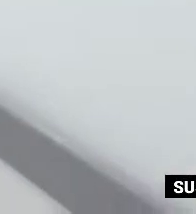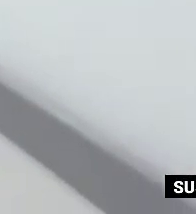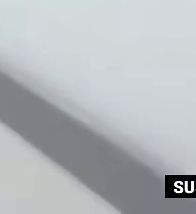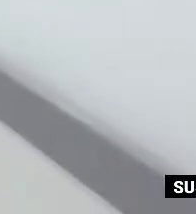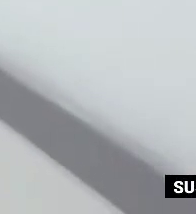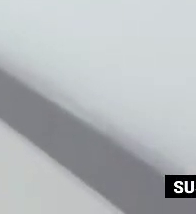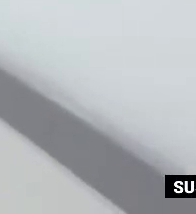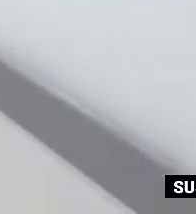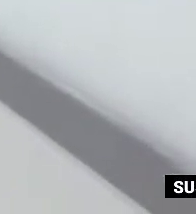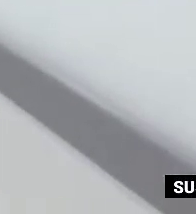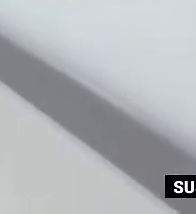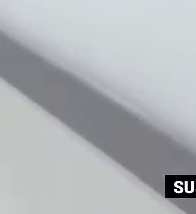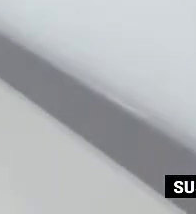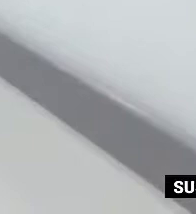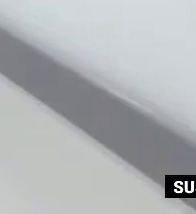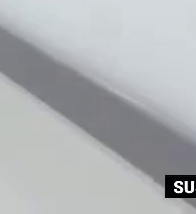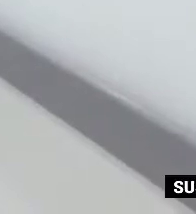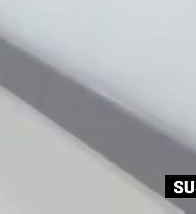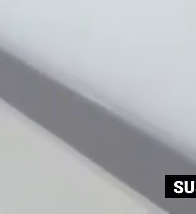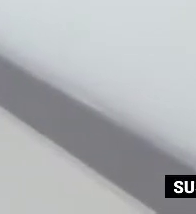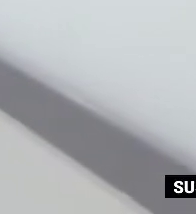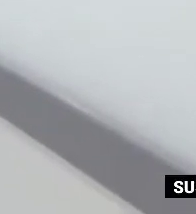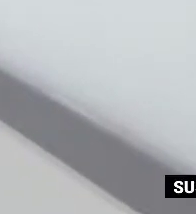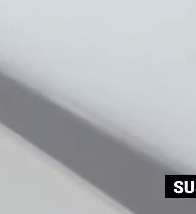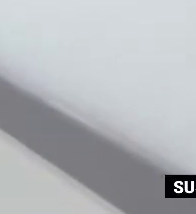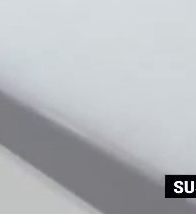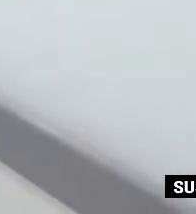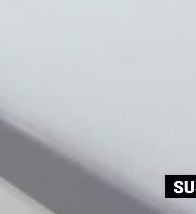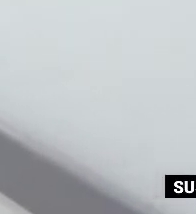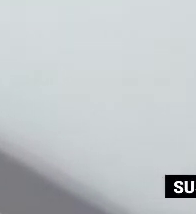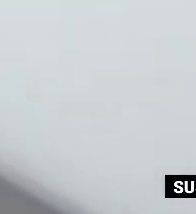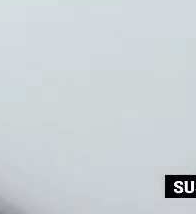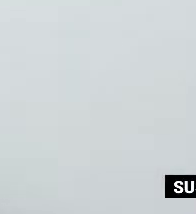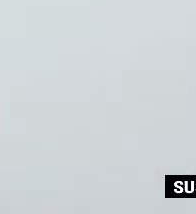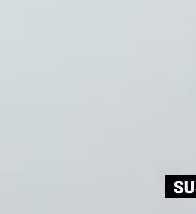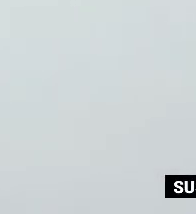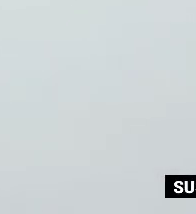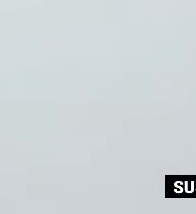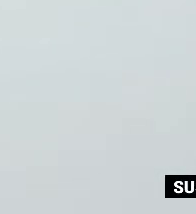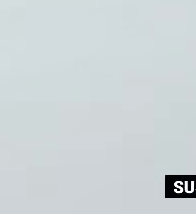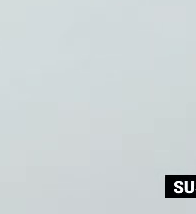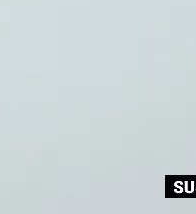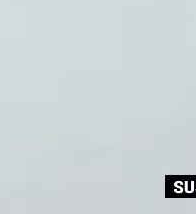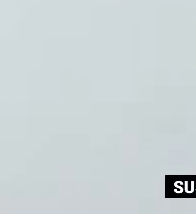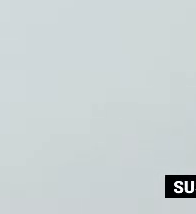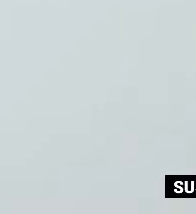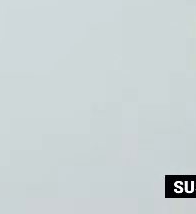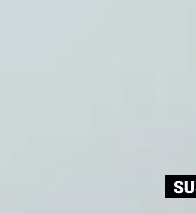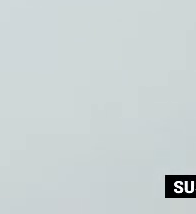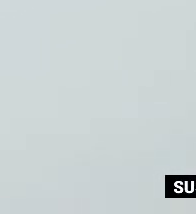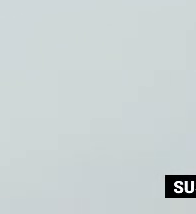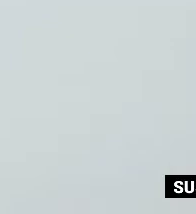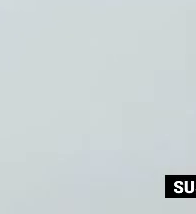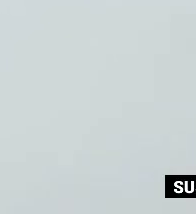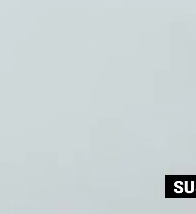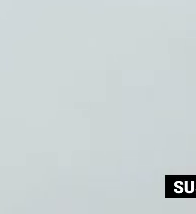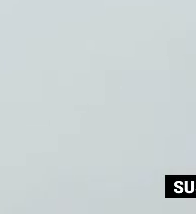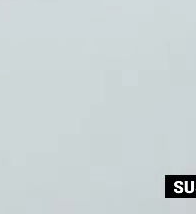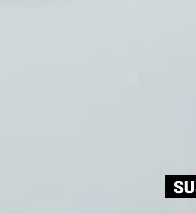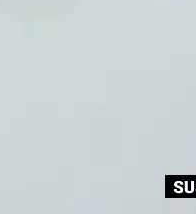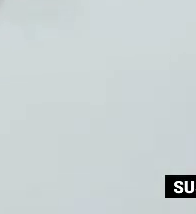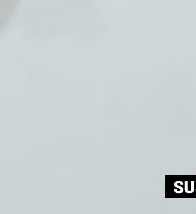Sí. Pero dice Ferrer que los ejecates los capacitan bien. Ya